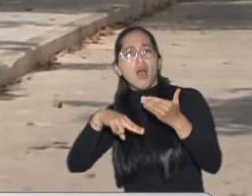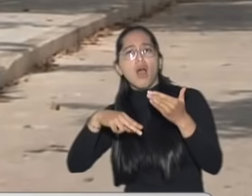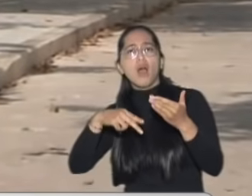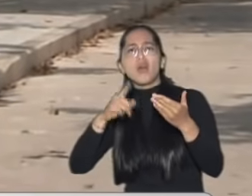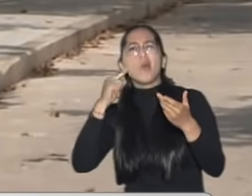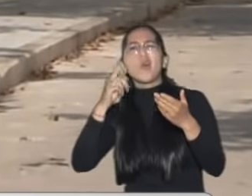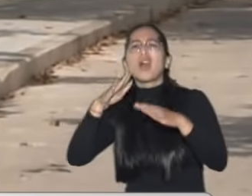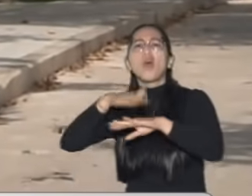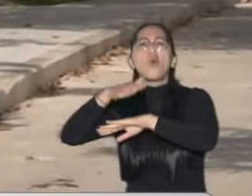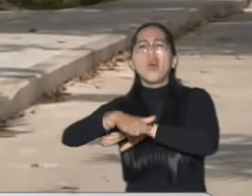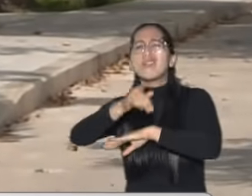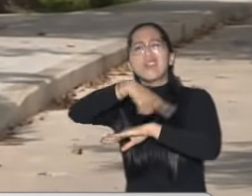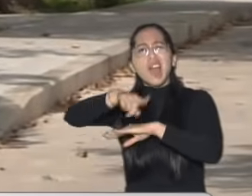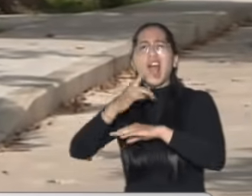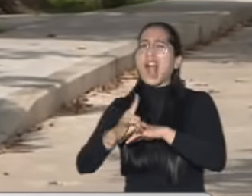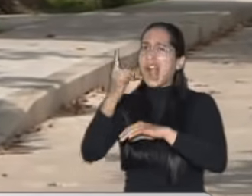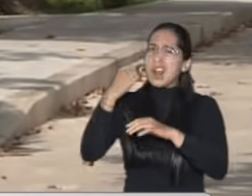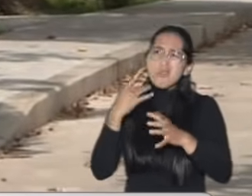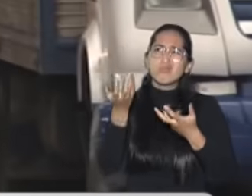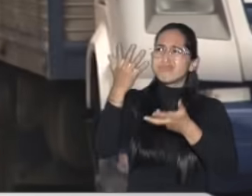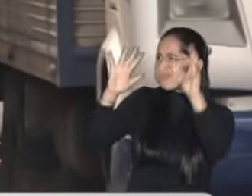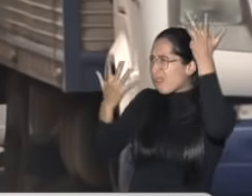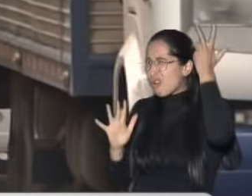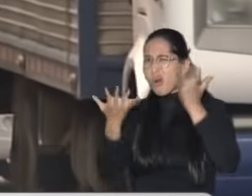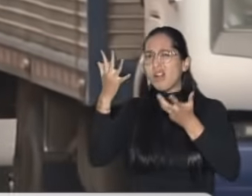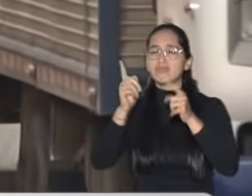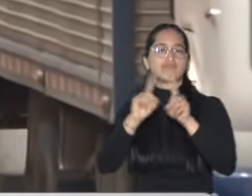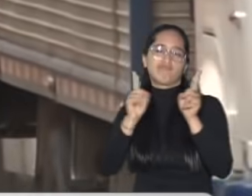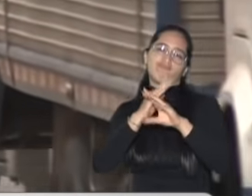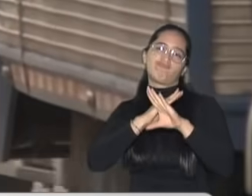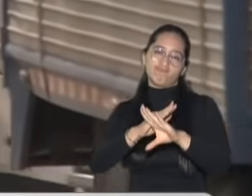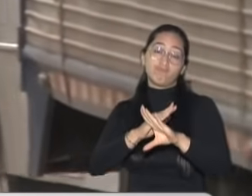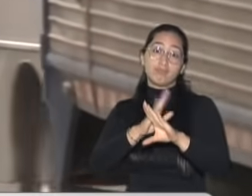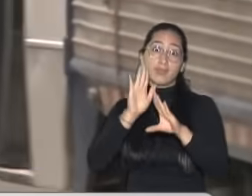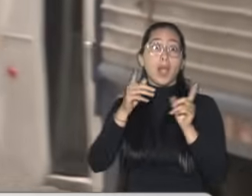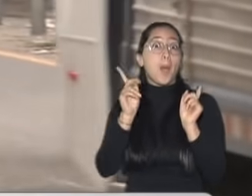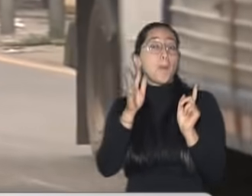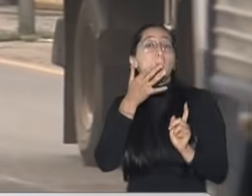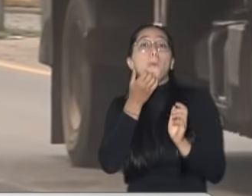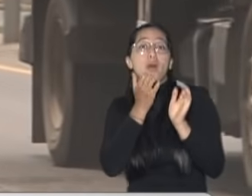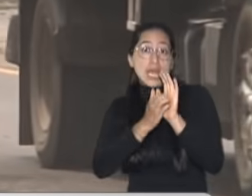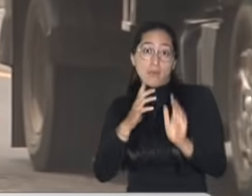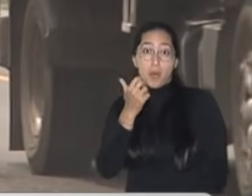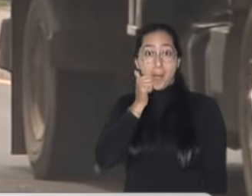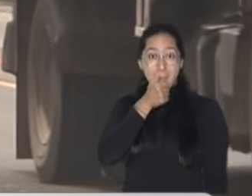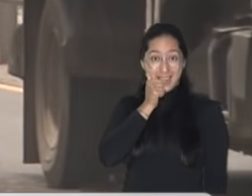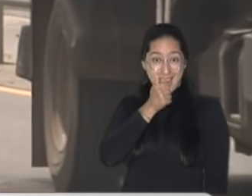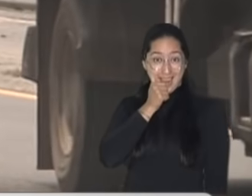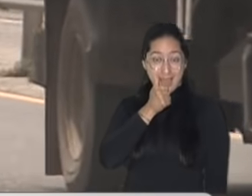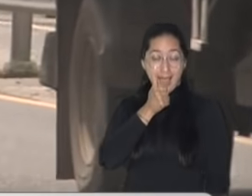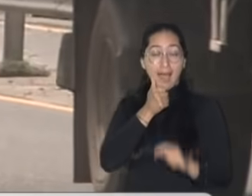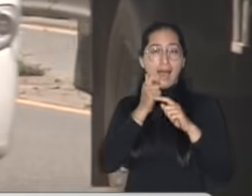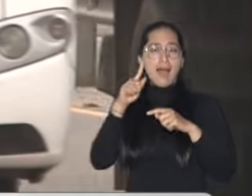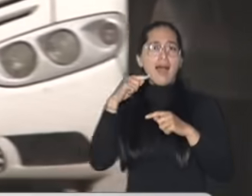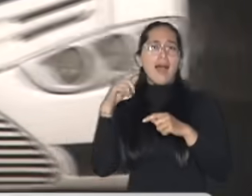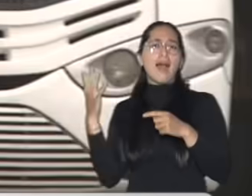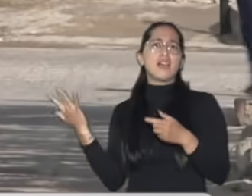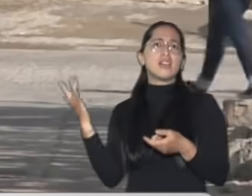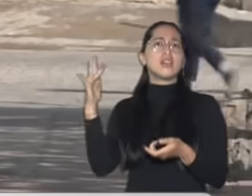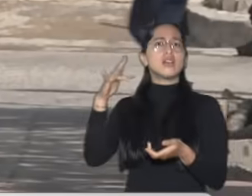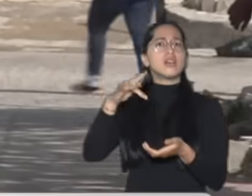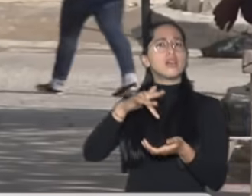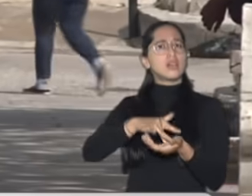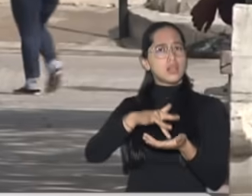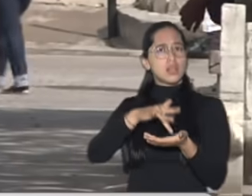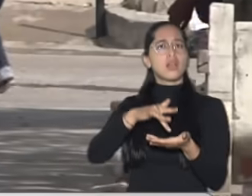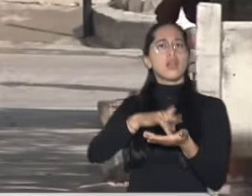de celebración carnavalera en el departamento. Mañana, coincidencialmente, serán presentados los actos del